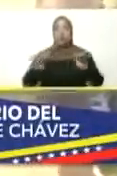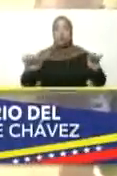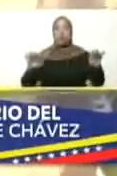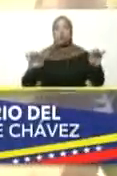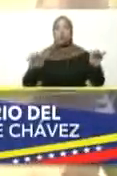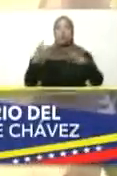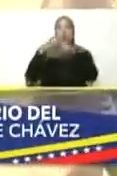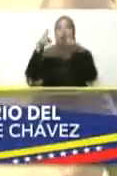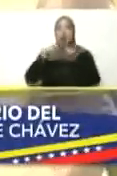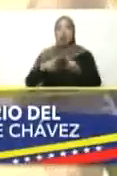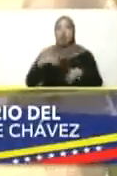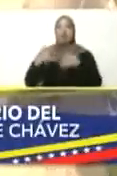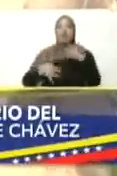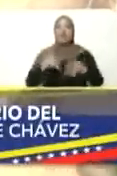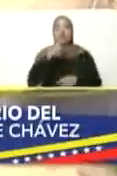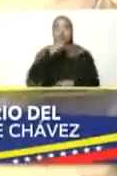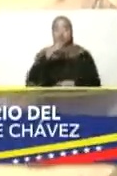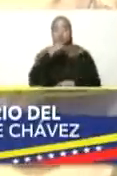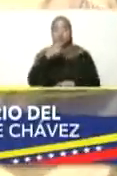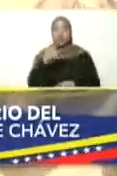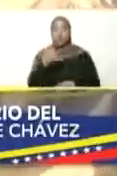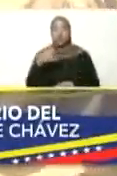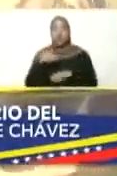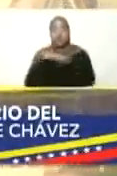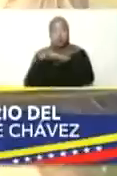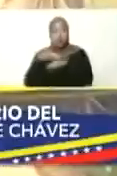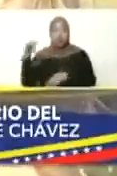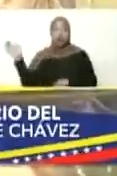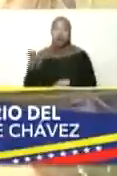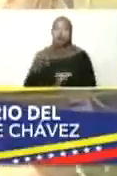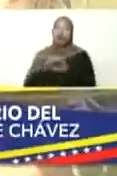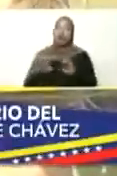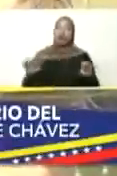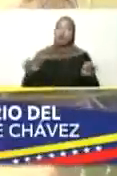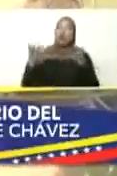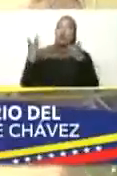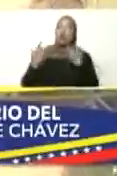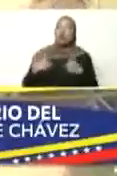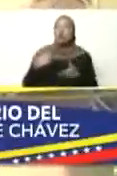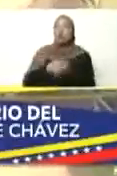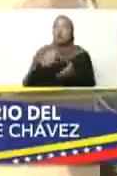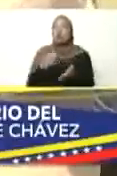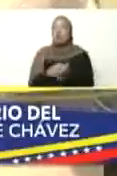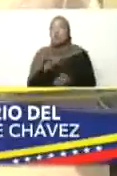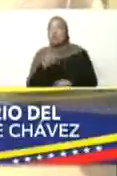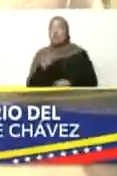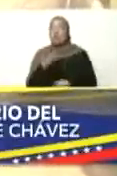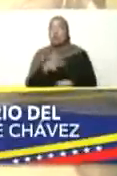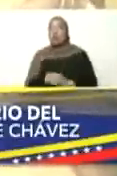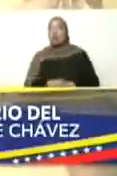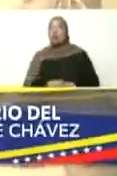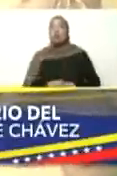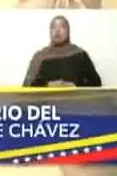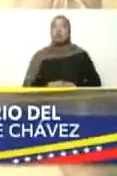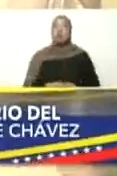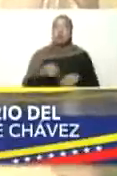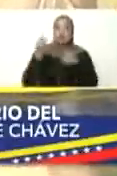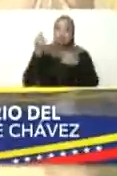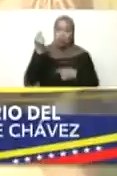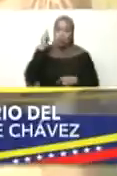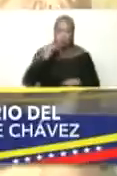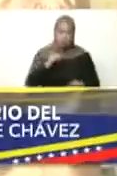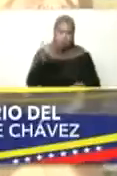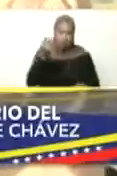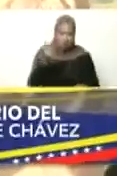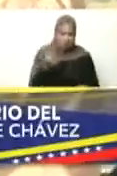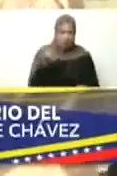vez la ministra Yelitza Santaella. Y ahora, ¿cuánto cuesta? Está por el orden de, le digo el monto en bolívares,